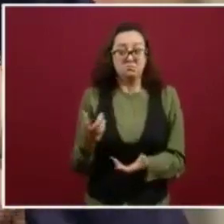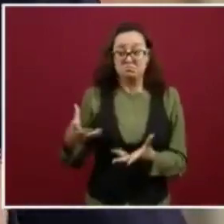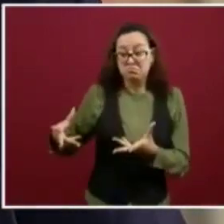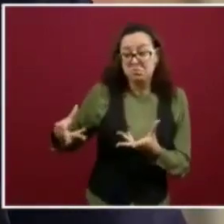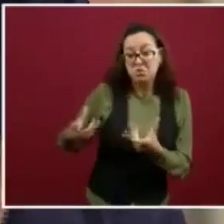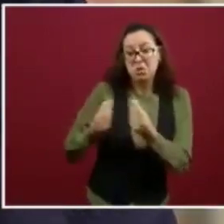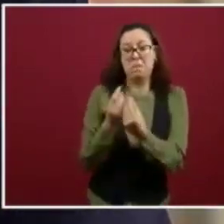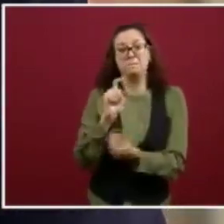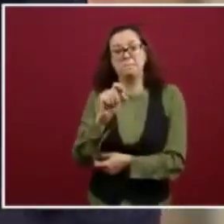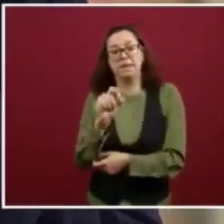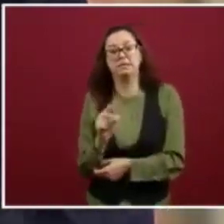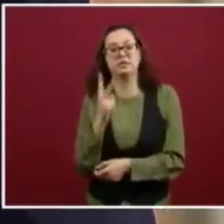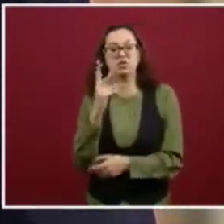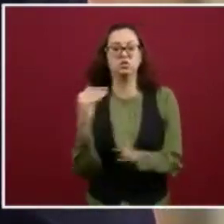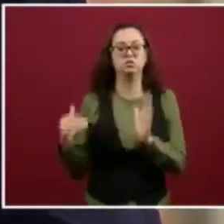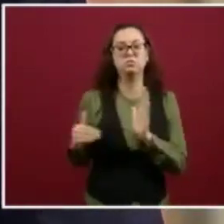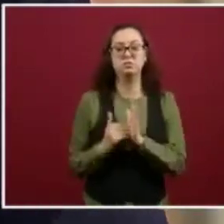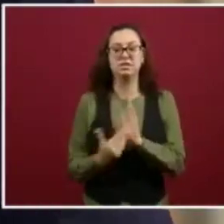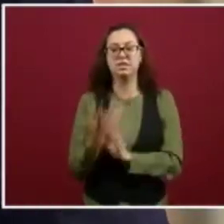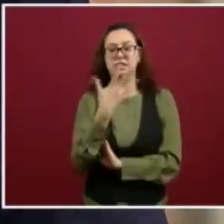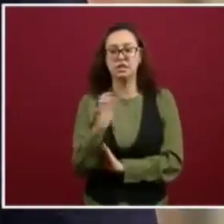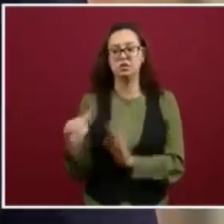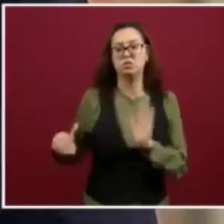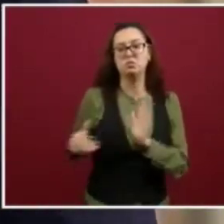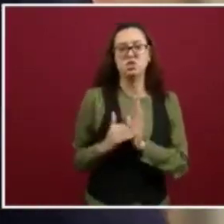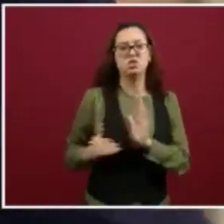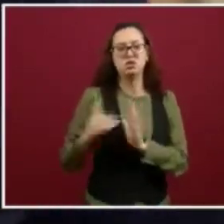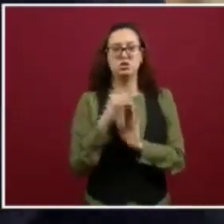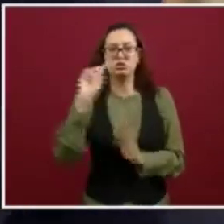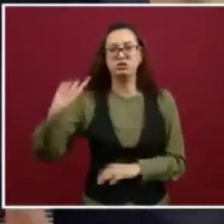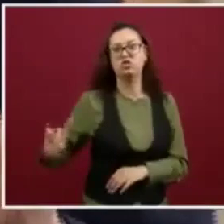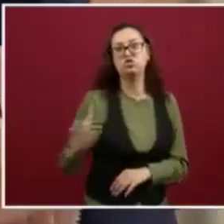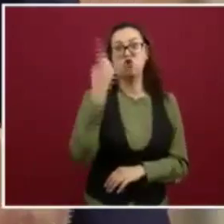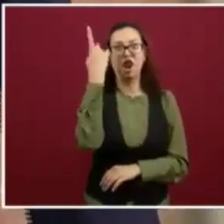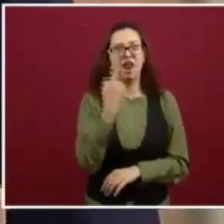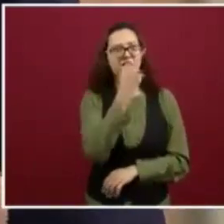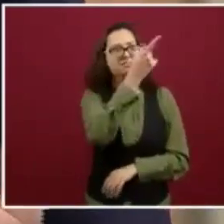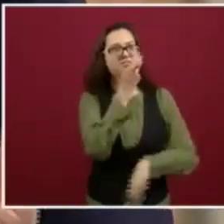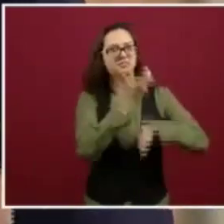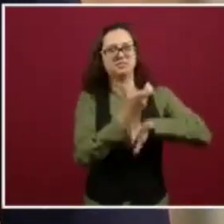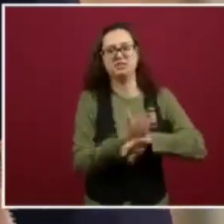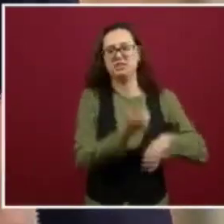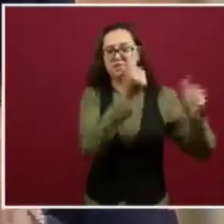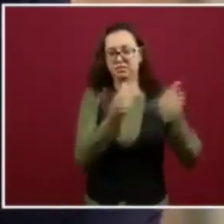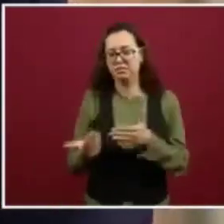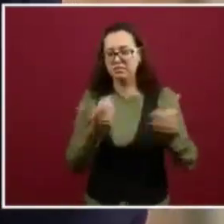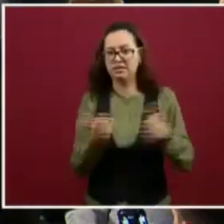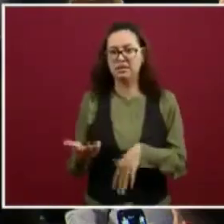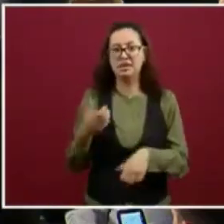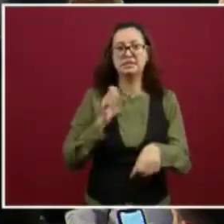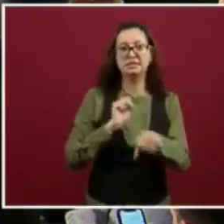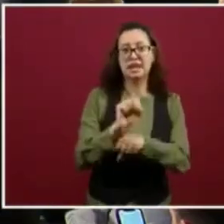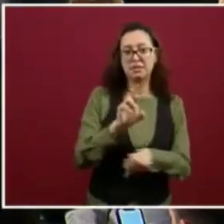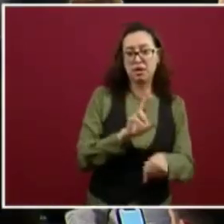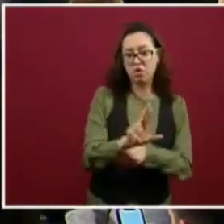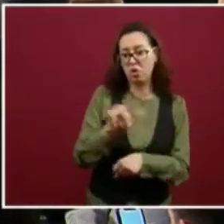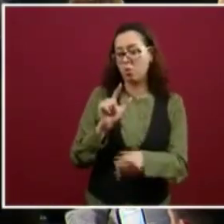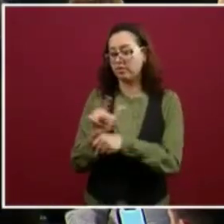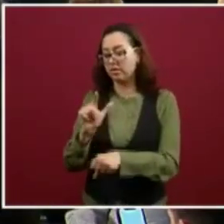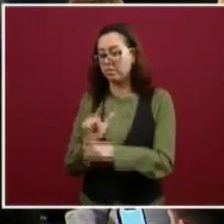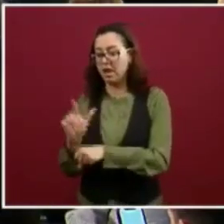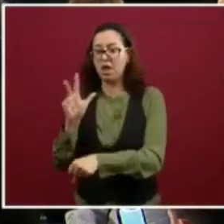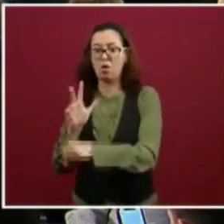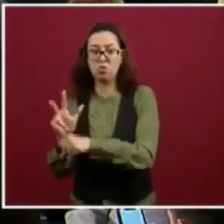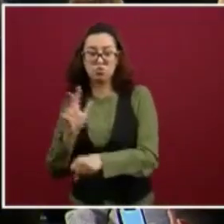generan $22,500 millones de remesas. Solamente El Salvador, Guatemala y Honduras. México